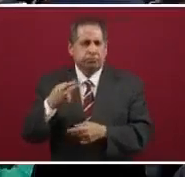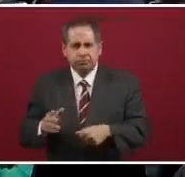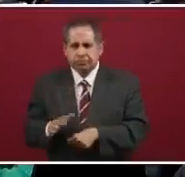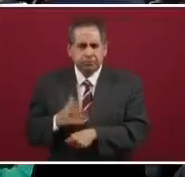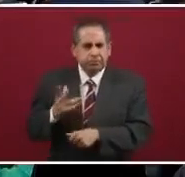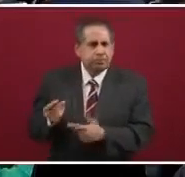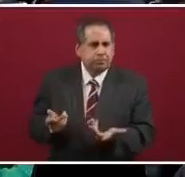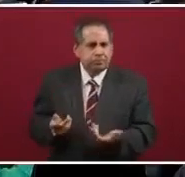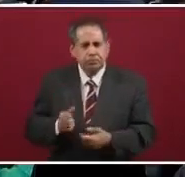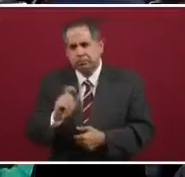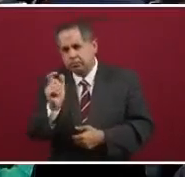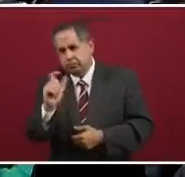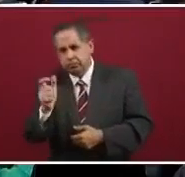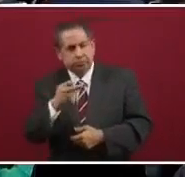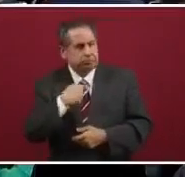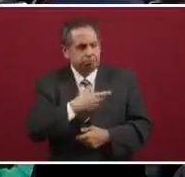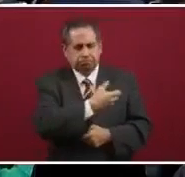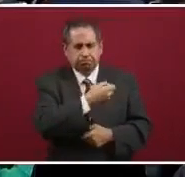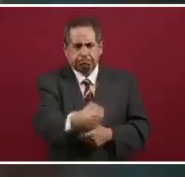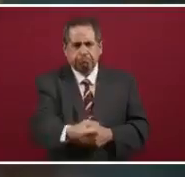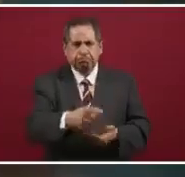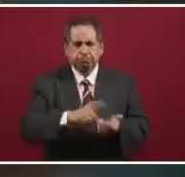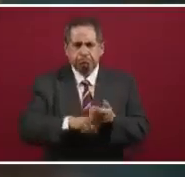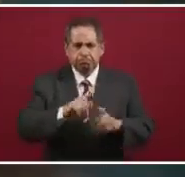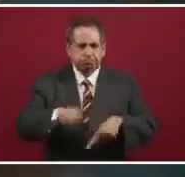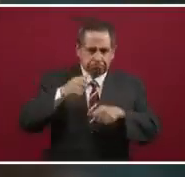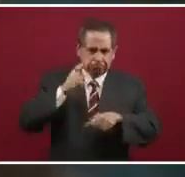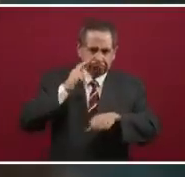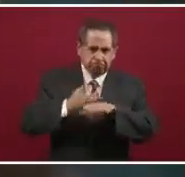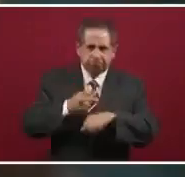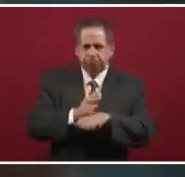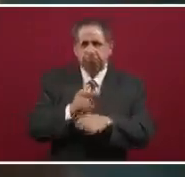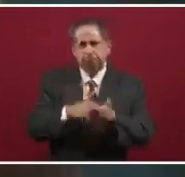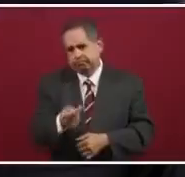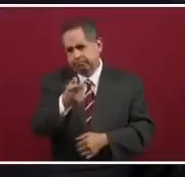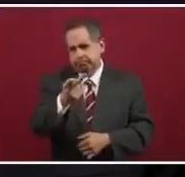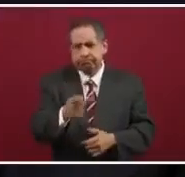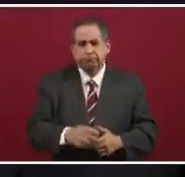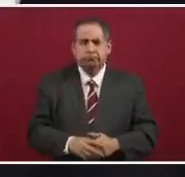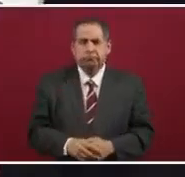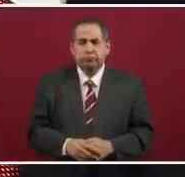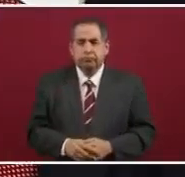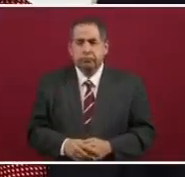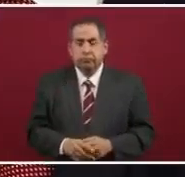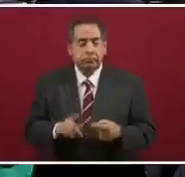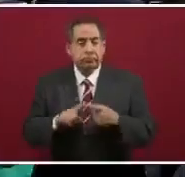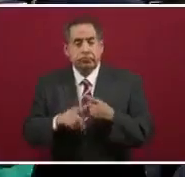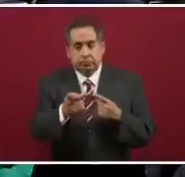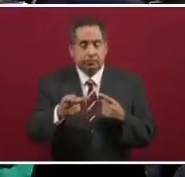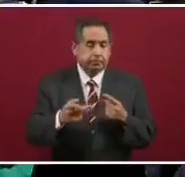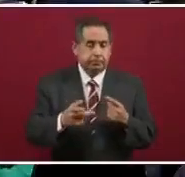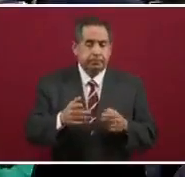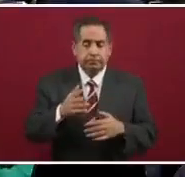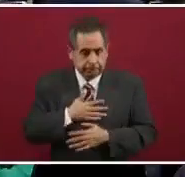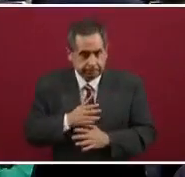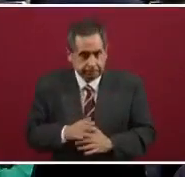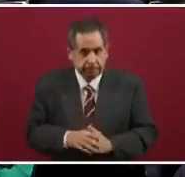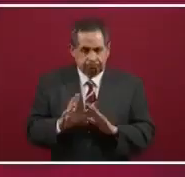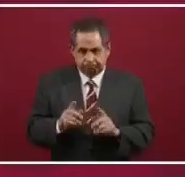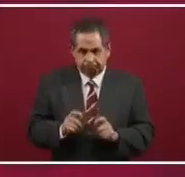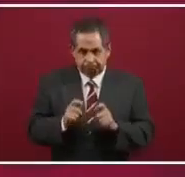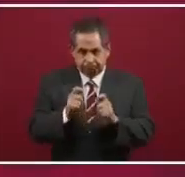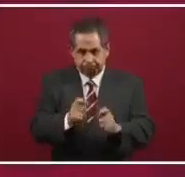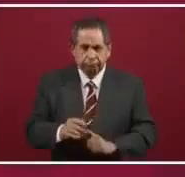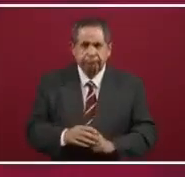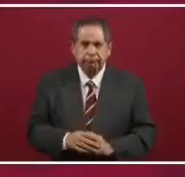¿Por qué no? ¿Y para cuándo va a designar al fiscal del que va a llevar este caso? Esa es la primera pregunta. Bueno, la pregunta es, miren, está